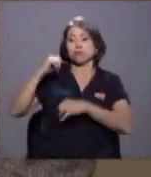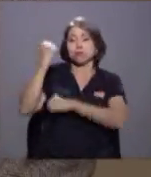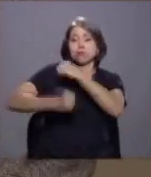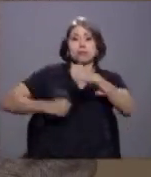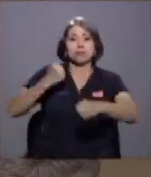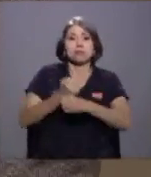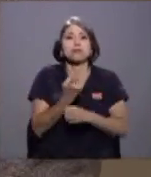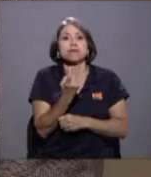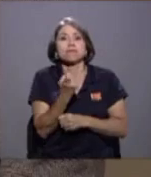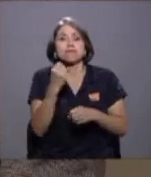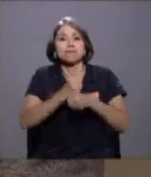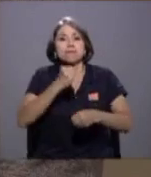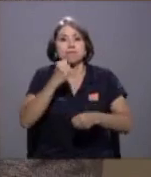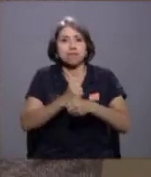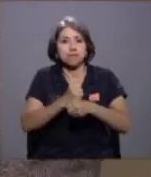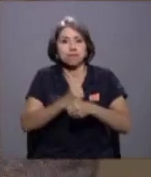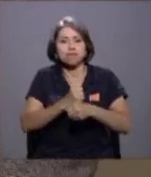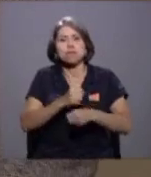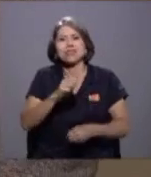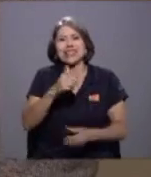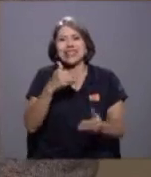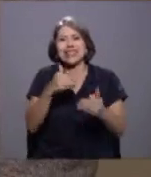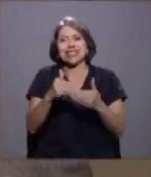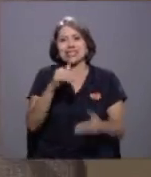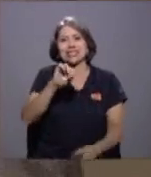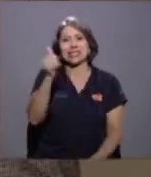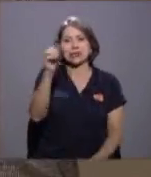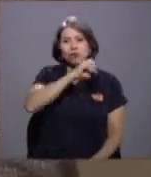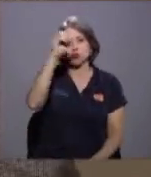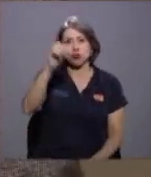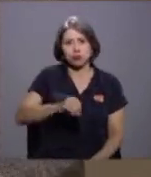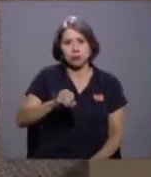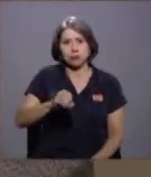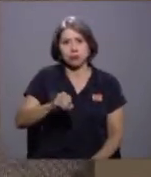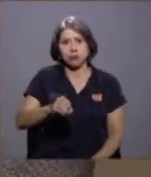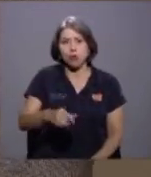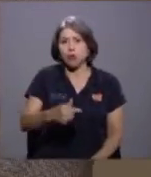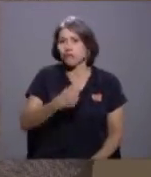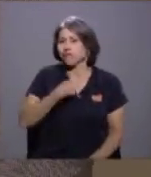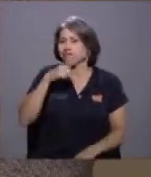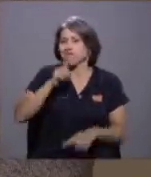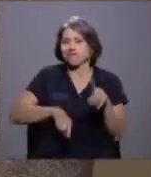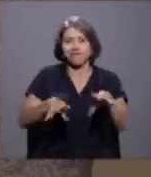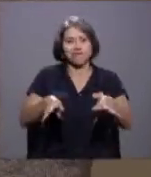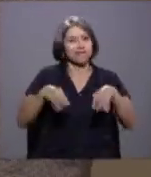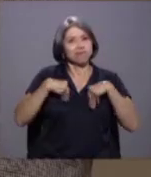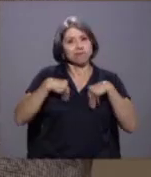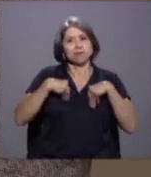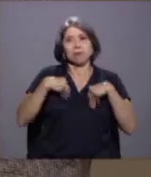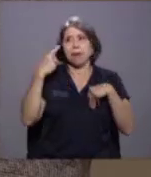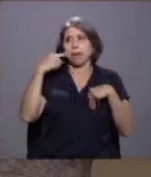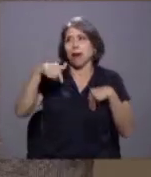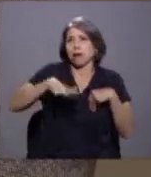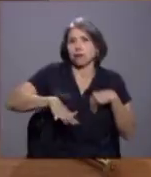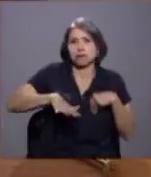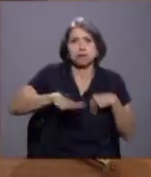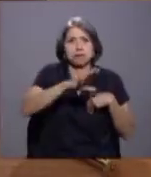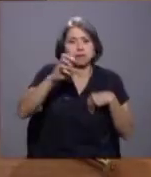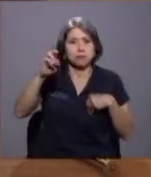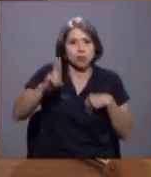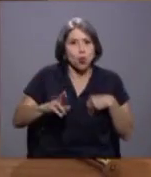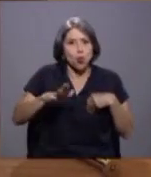promedio de casi 10%, lo cual a mí se me hace inaceptable para una sociedad moderna,